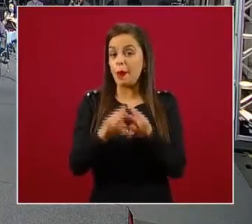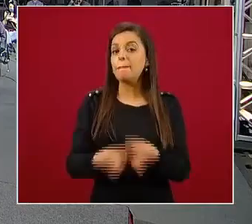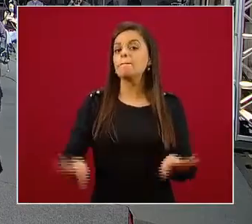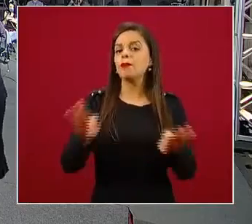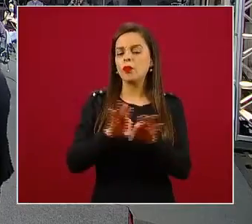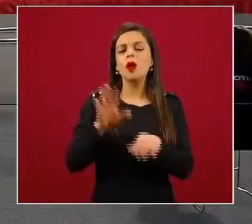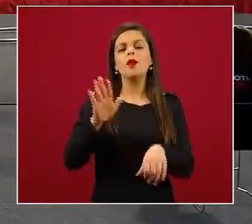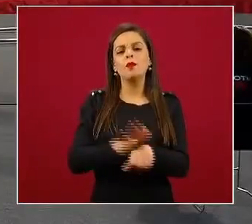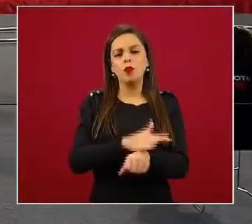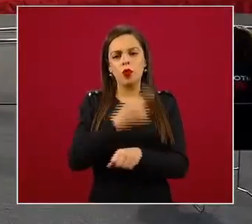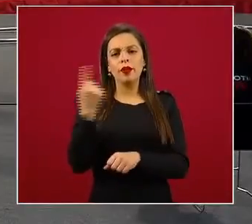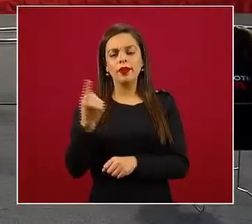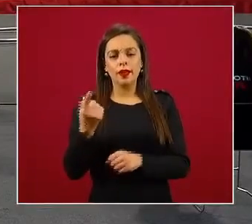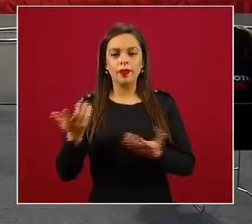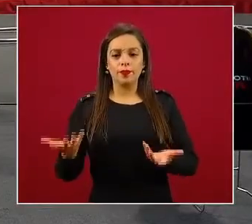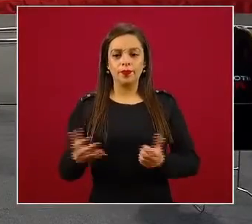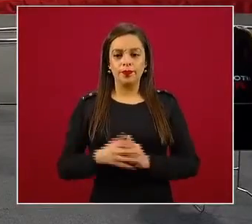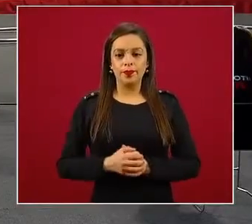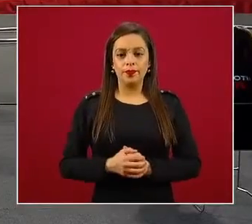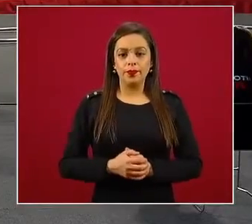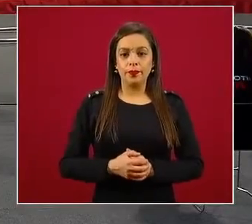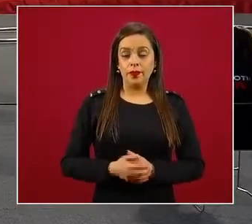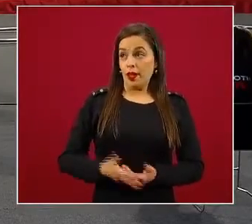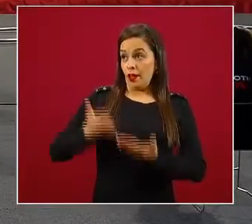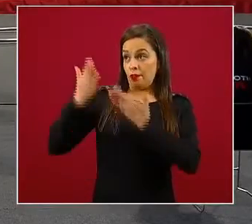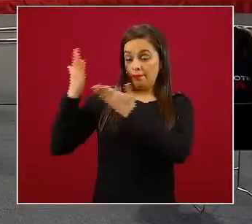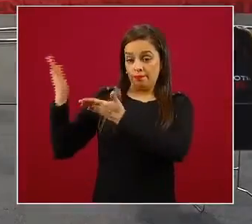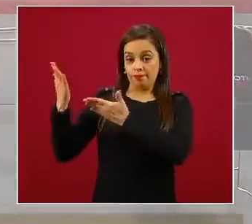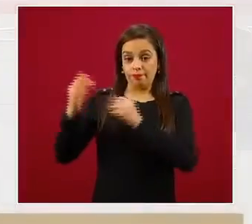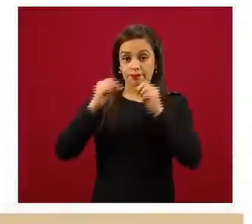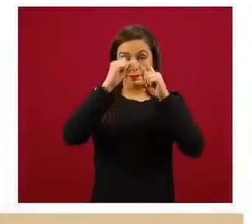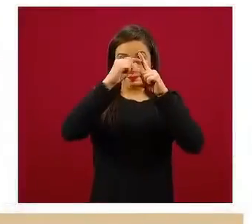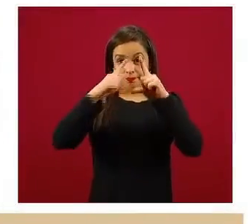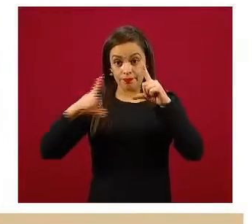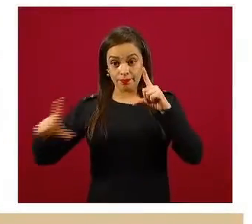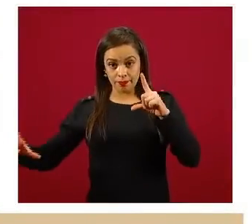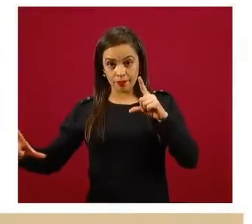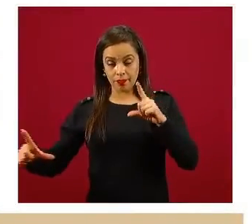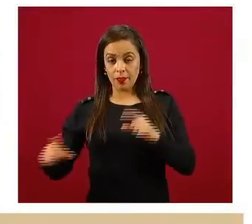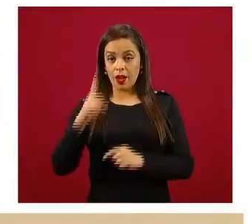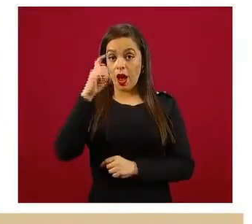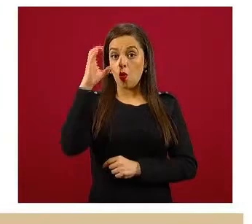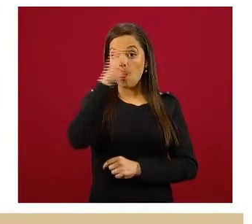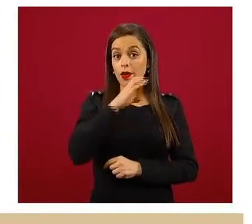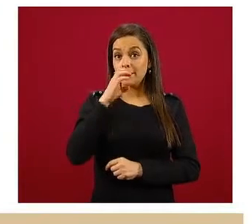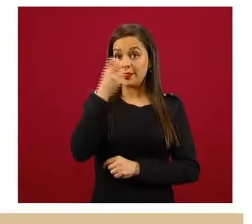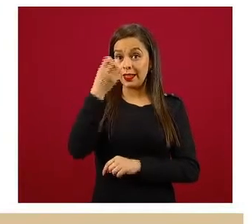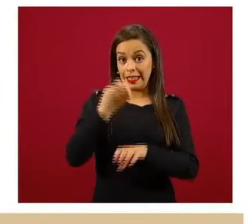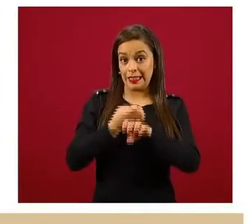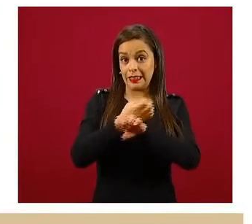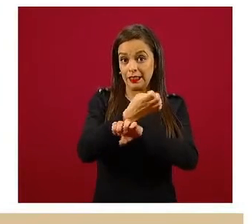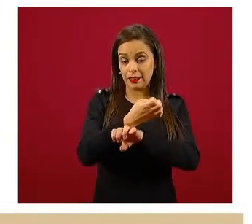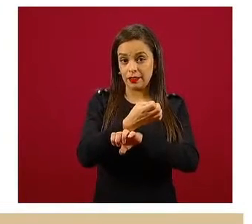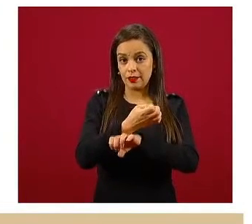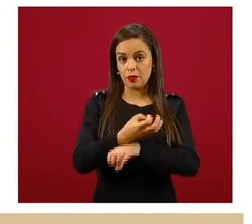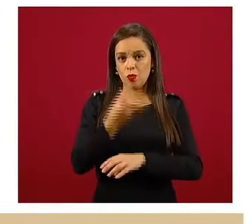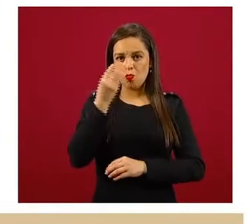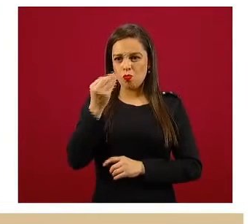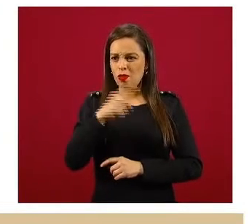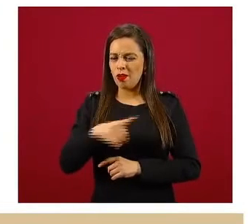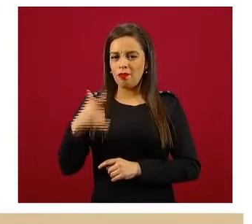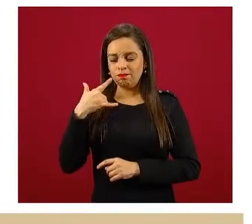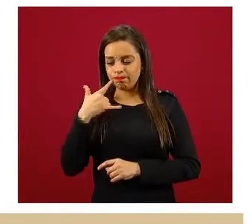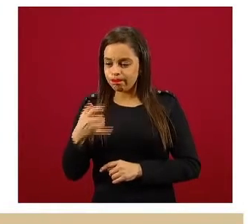observar en la gráfica es cómo el estado de Aguascalientes, a pesar de tener un gran esfuerzo